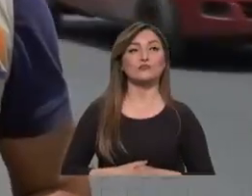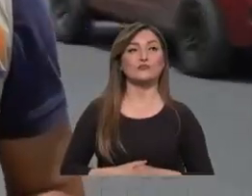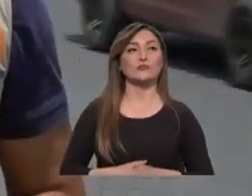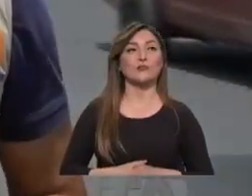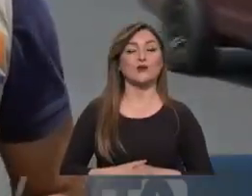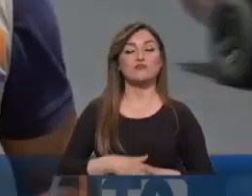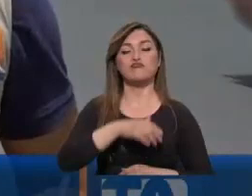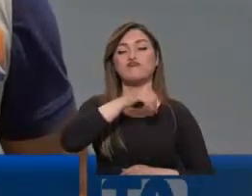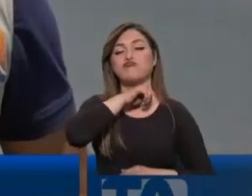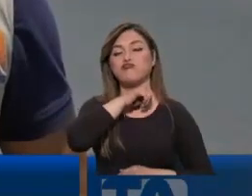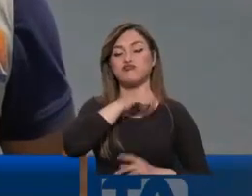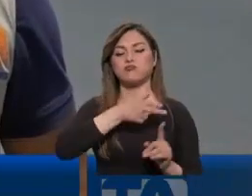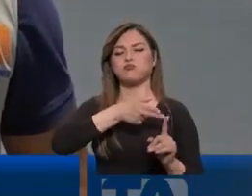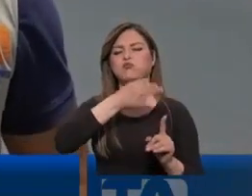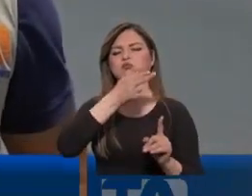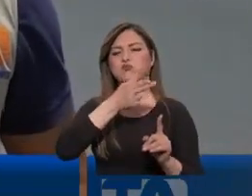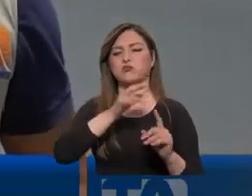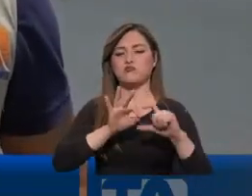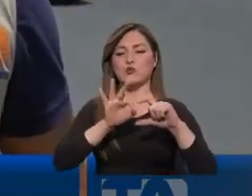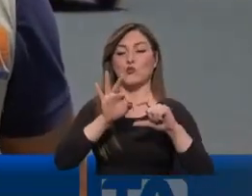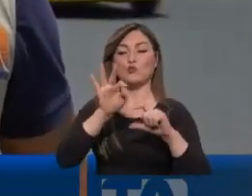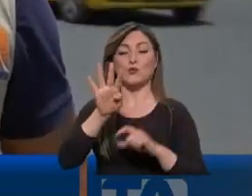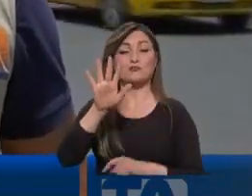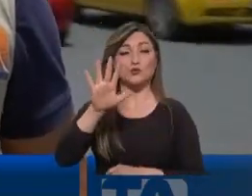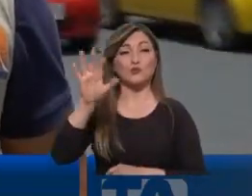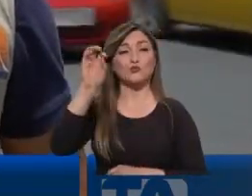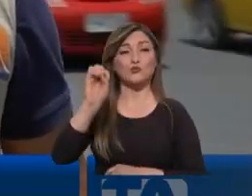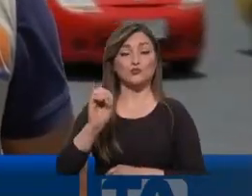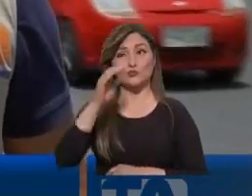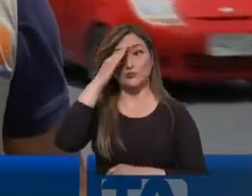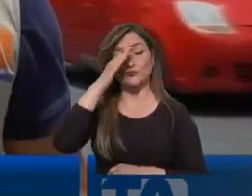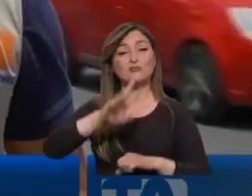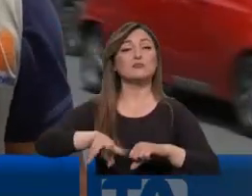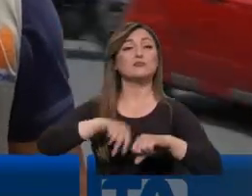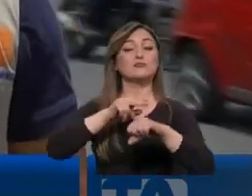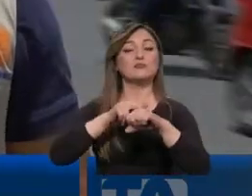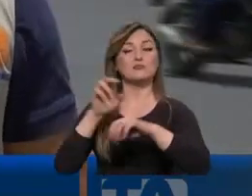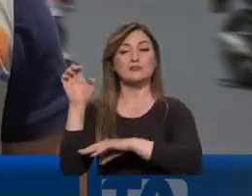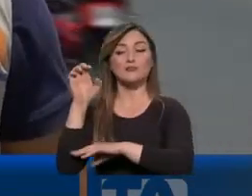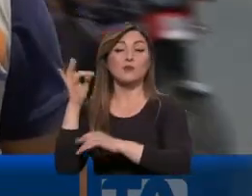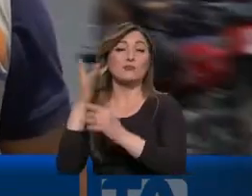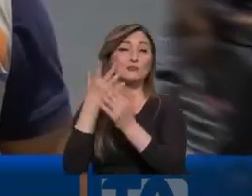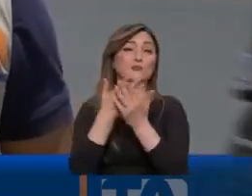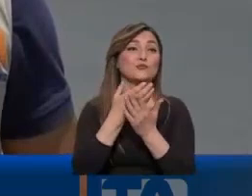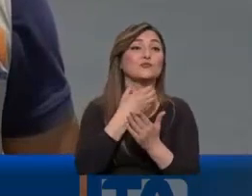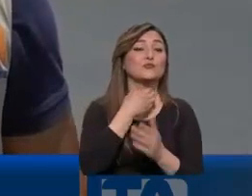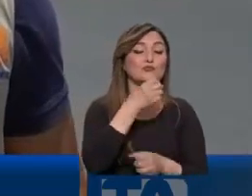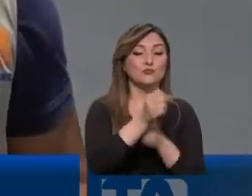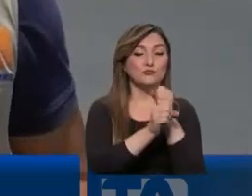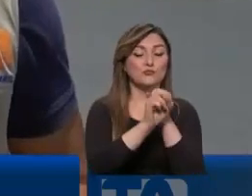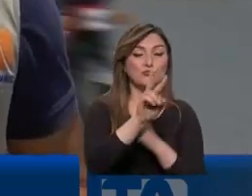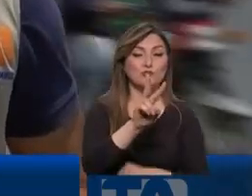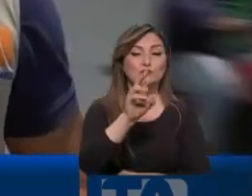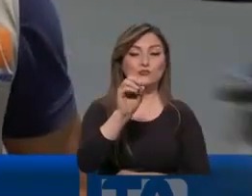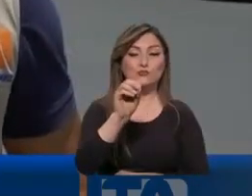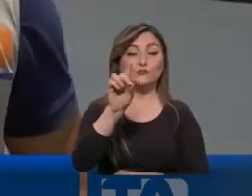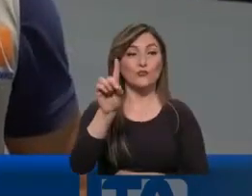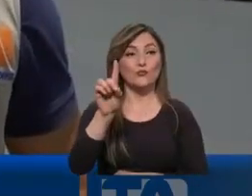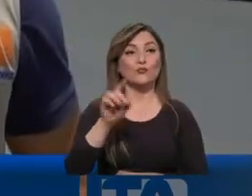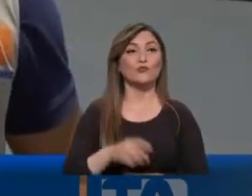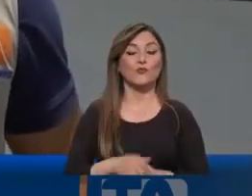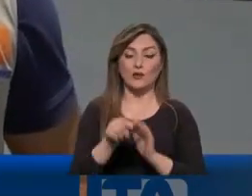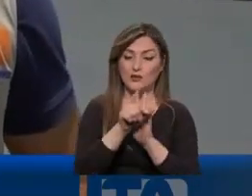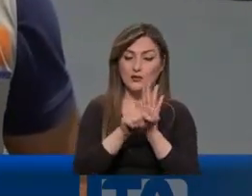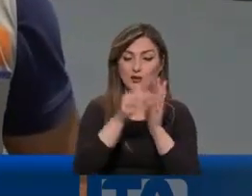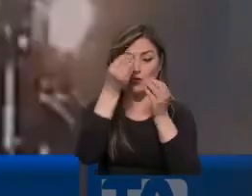en un 45% según cifras de la Policía Nacional de enero a agosto del 2021. Les contamos